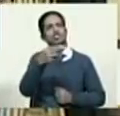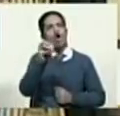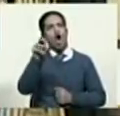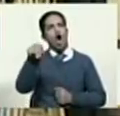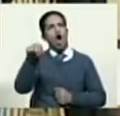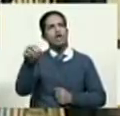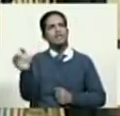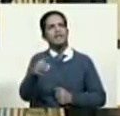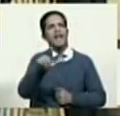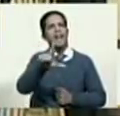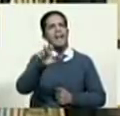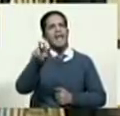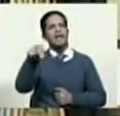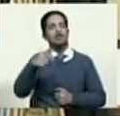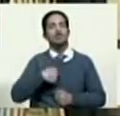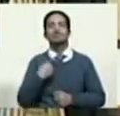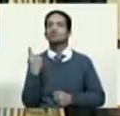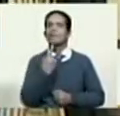una oportunidad a la paz.